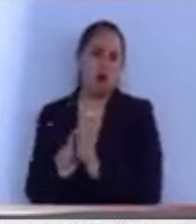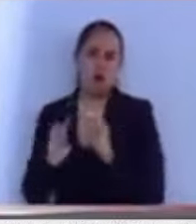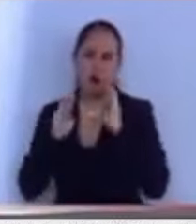Aquí está Ernestina Godoy, que ha sido la mejor fiscal de toda la